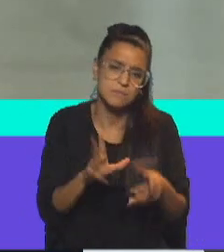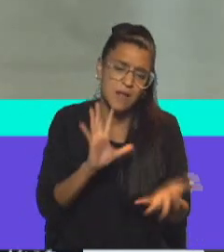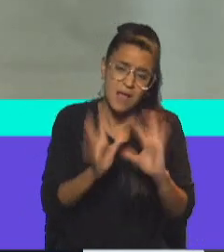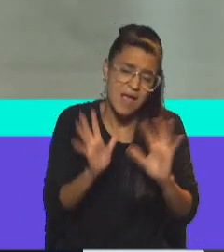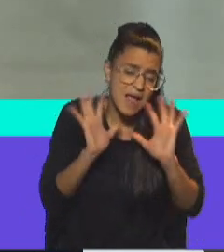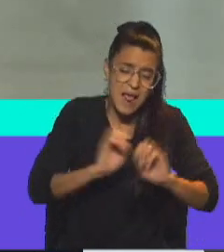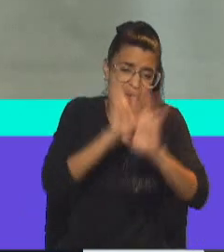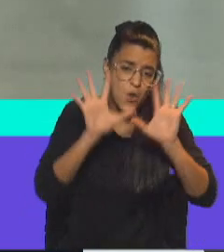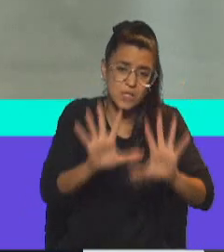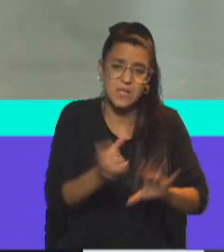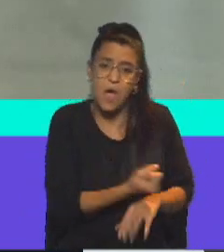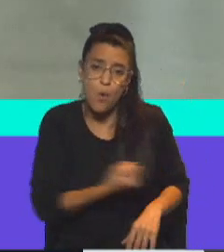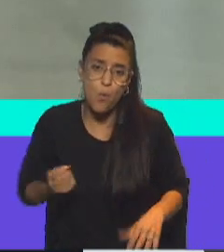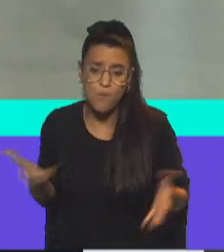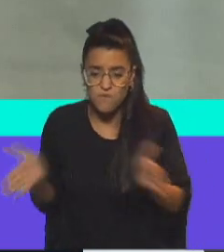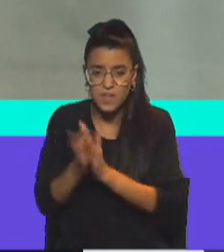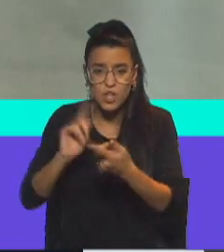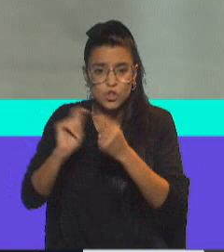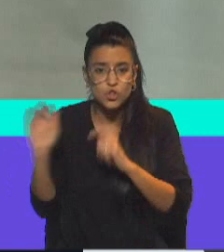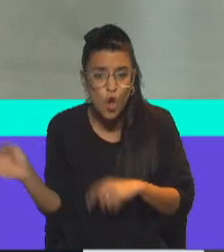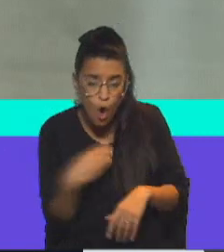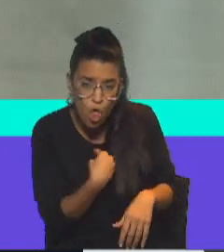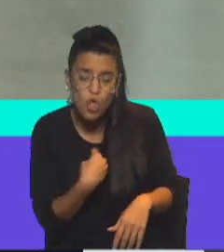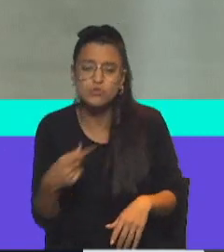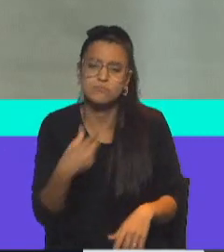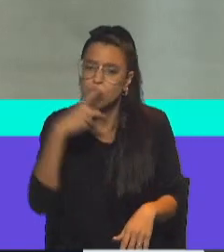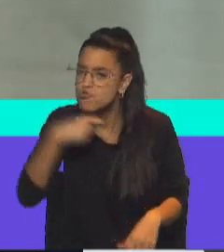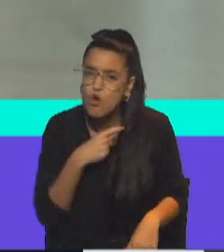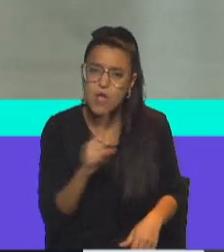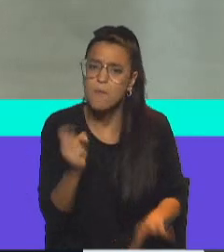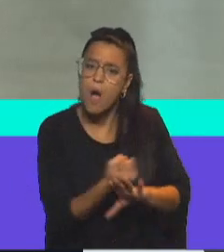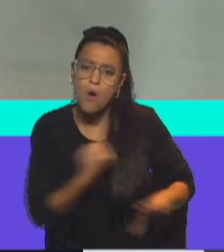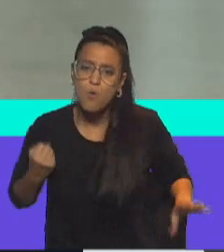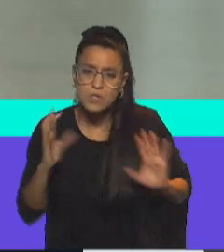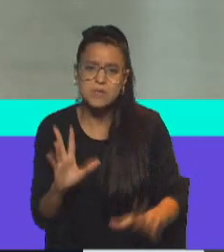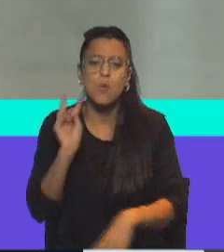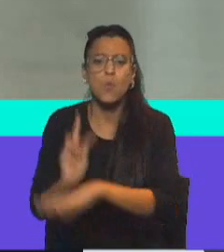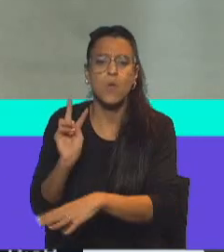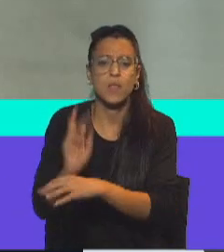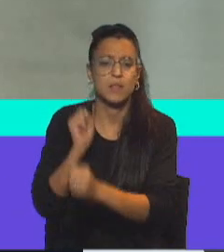ajuste y está claro que del lado del frente de todos estaremos los que vamos a resistir ese ajuste y que vamos a preservar los derechos de los trabajadores